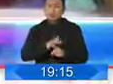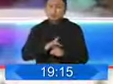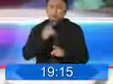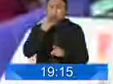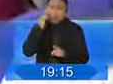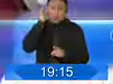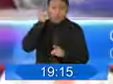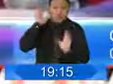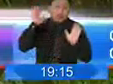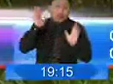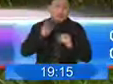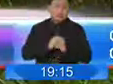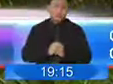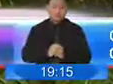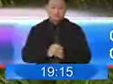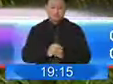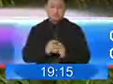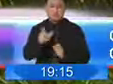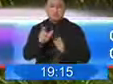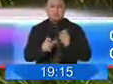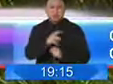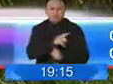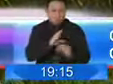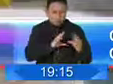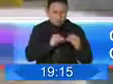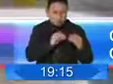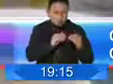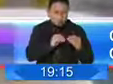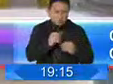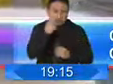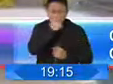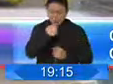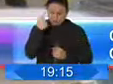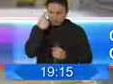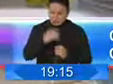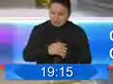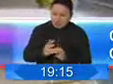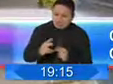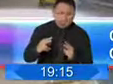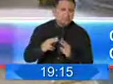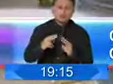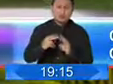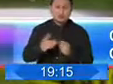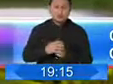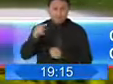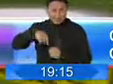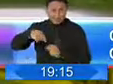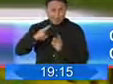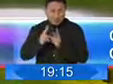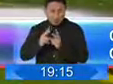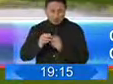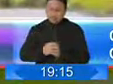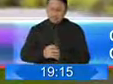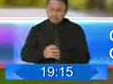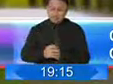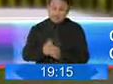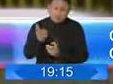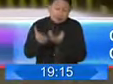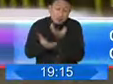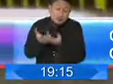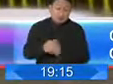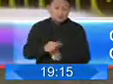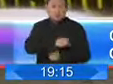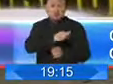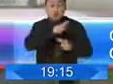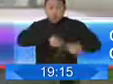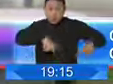mujer? Los moradores murmuraban que el rostro de la mujer no les era familiar, que no era vecina. Indicaron que supuestamente la trajeron de